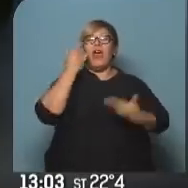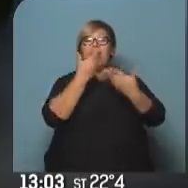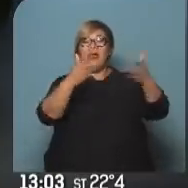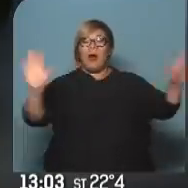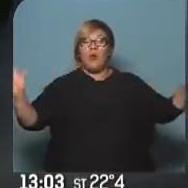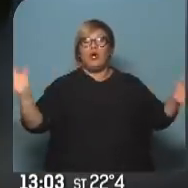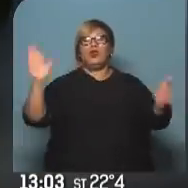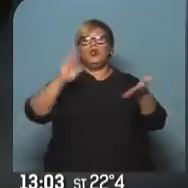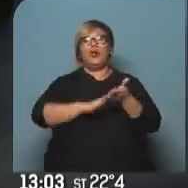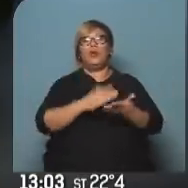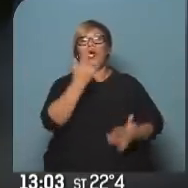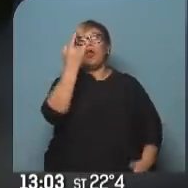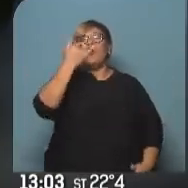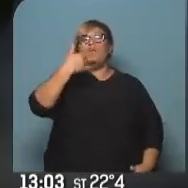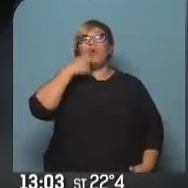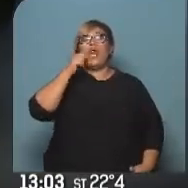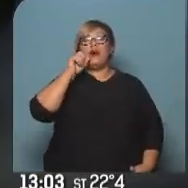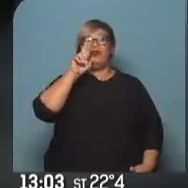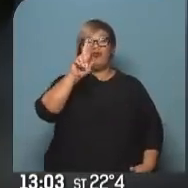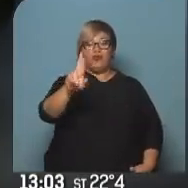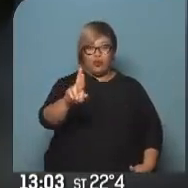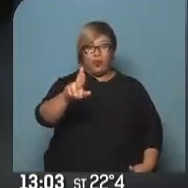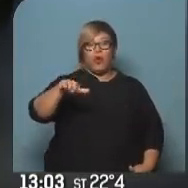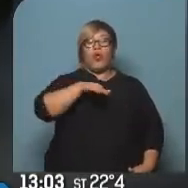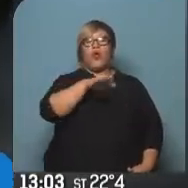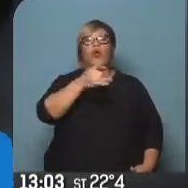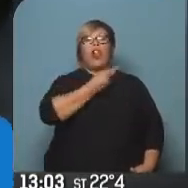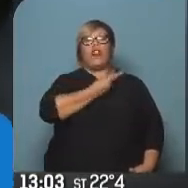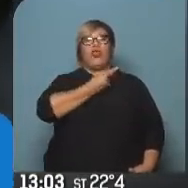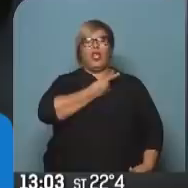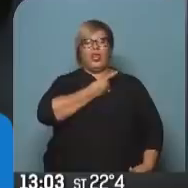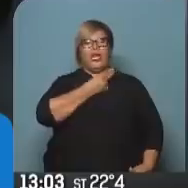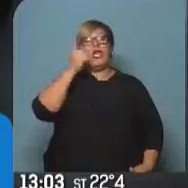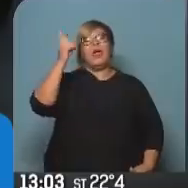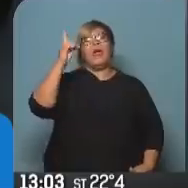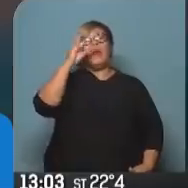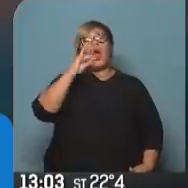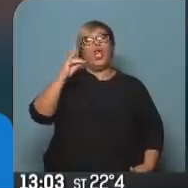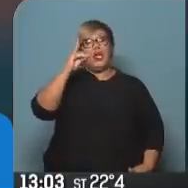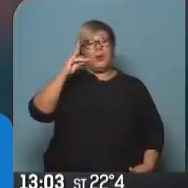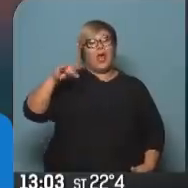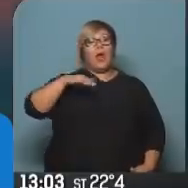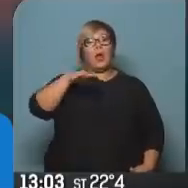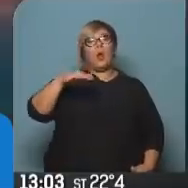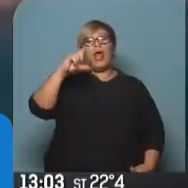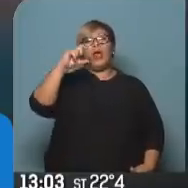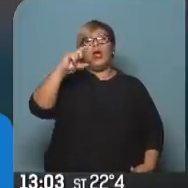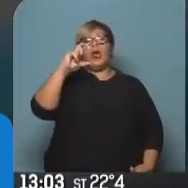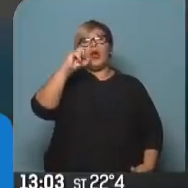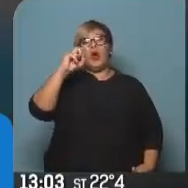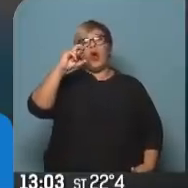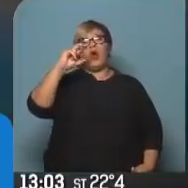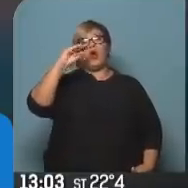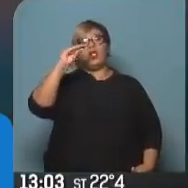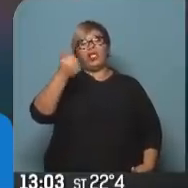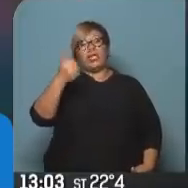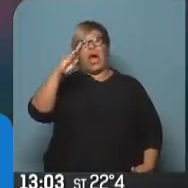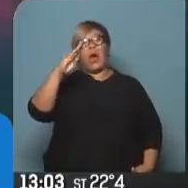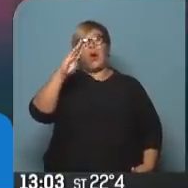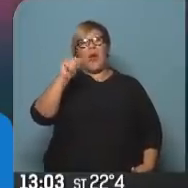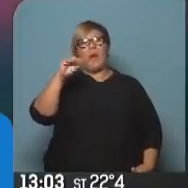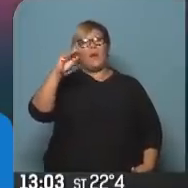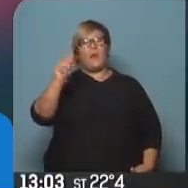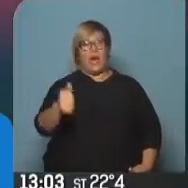de Naciones Suramericanas en el municipio de San Benito, en Cochabamba, al centro del país. En septiembre de